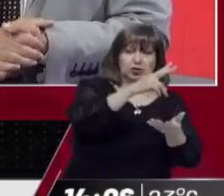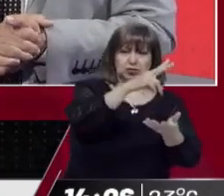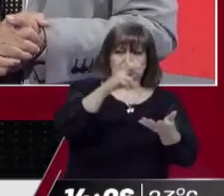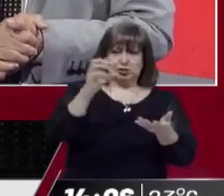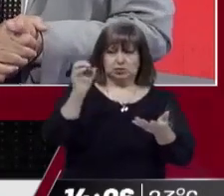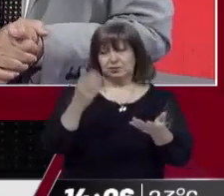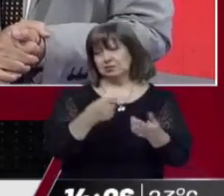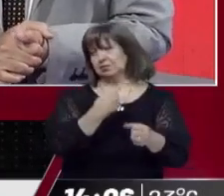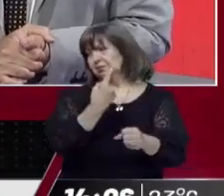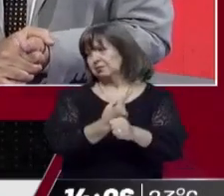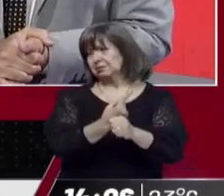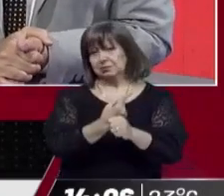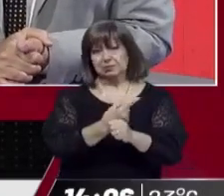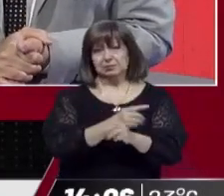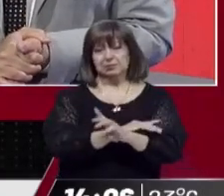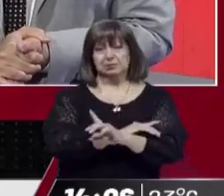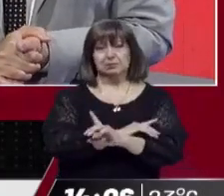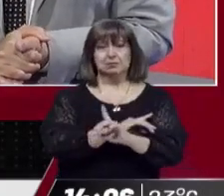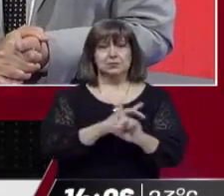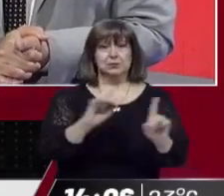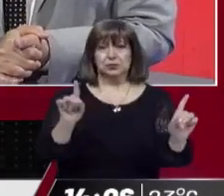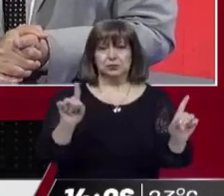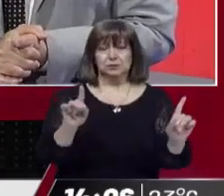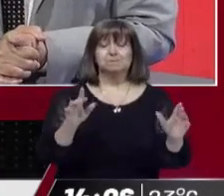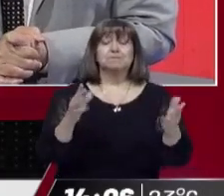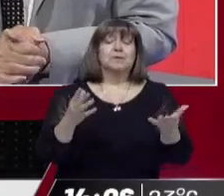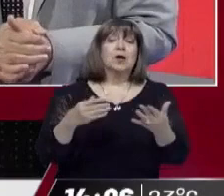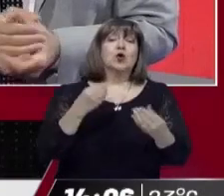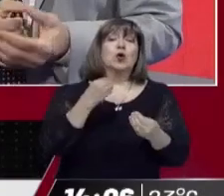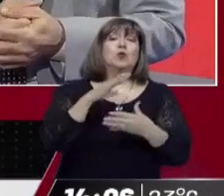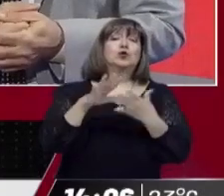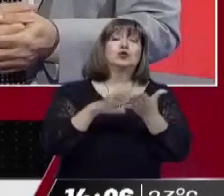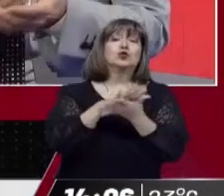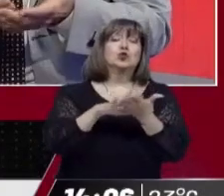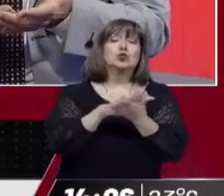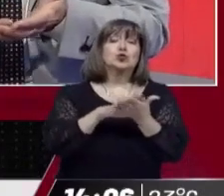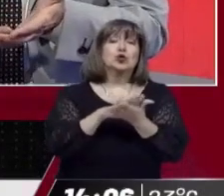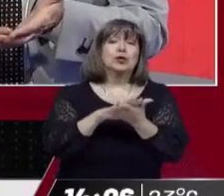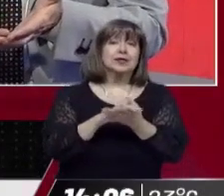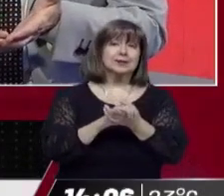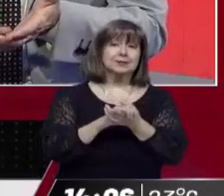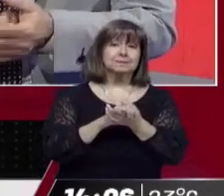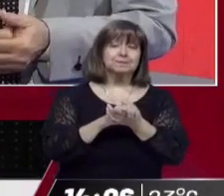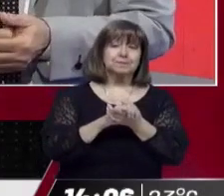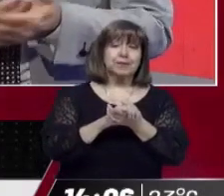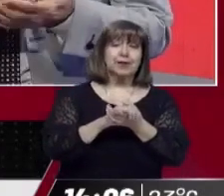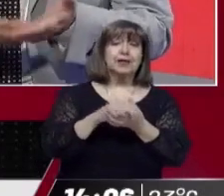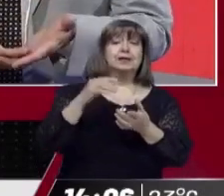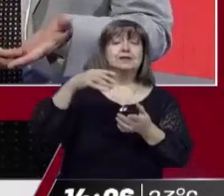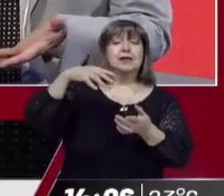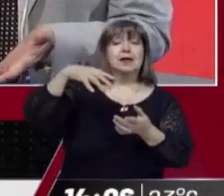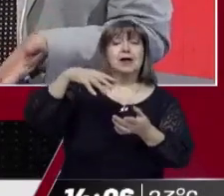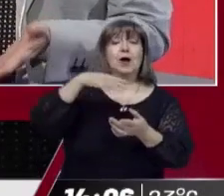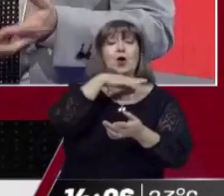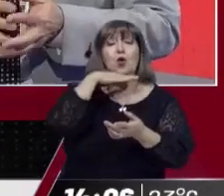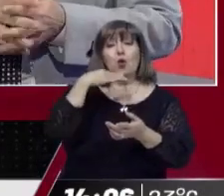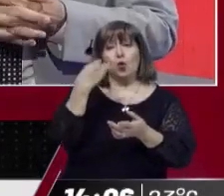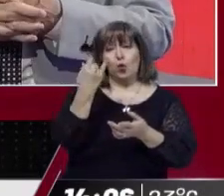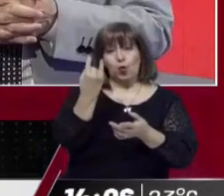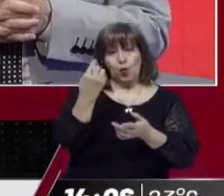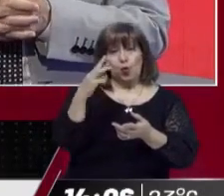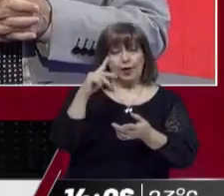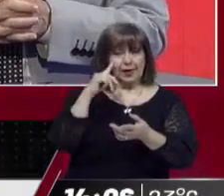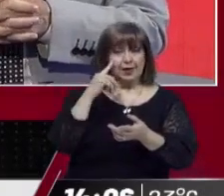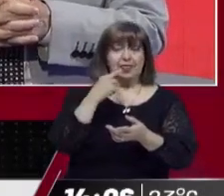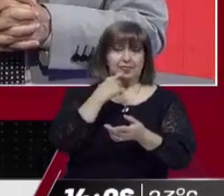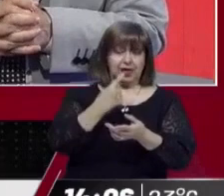hoy y mañana? ¿Cómo se resuelve todo? Mariana Jury ha dicho que es senadora mendocina y que no votó a favor. Esta mañana en Radio